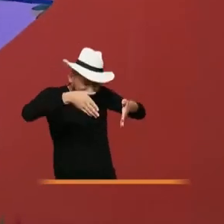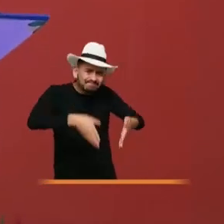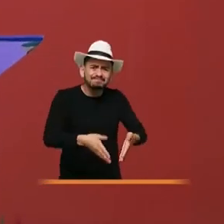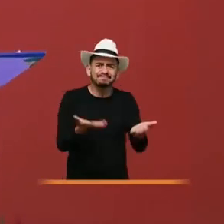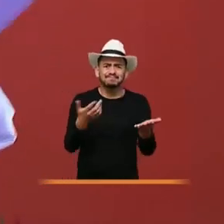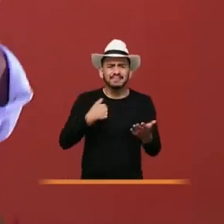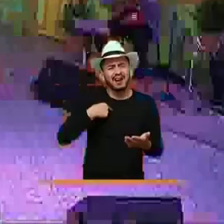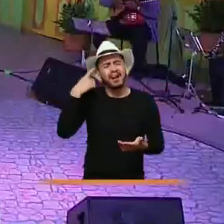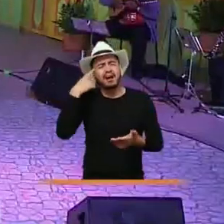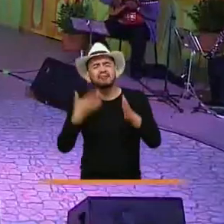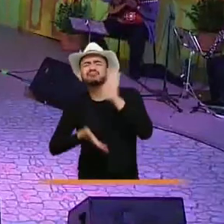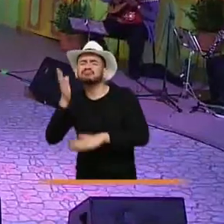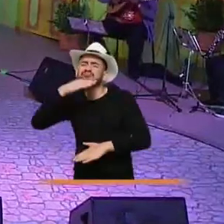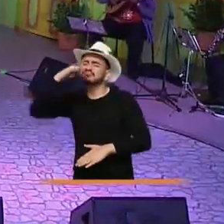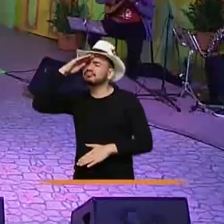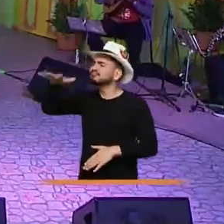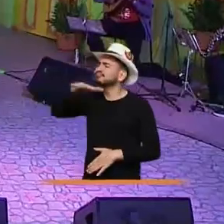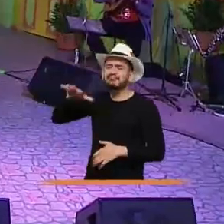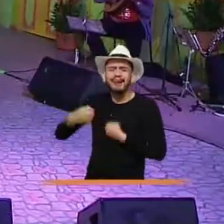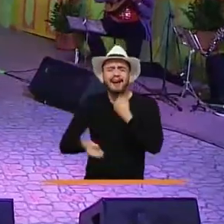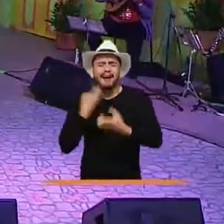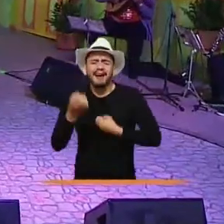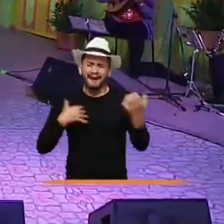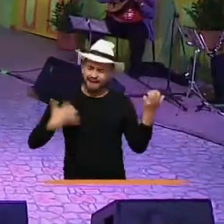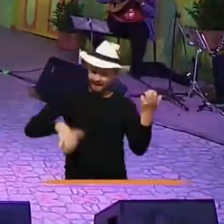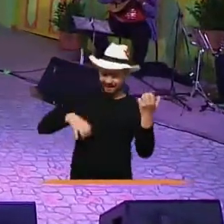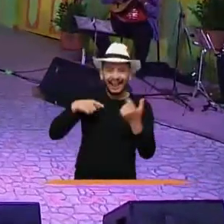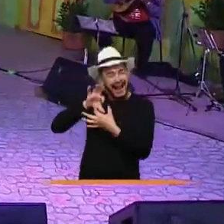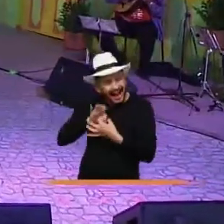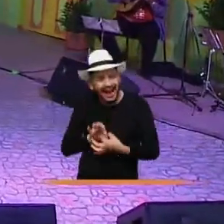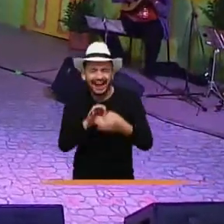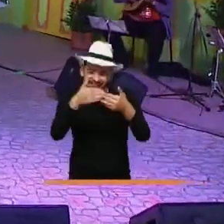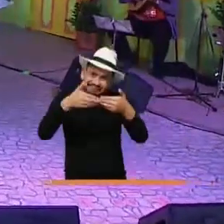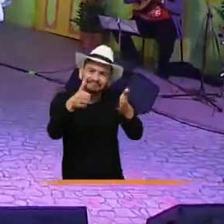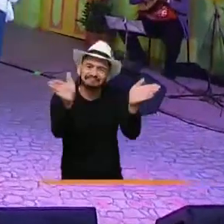a salvo y nito terol mi compañero